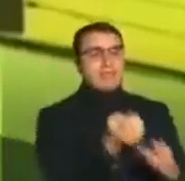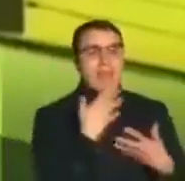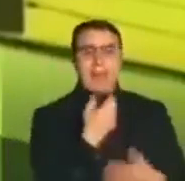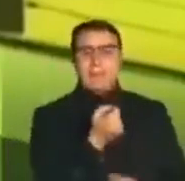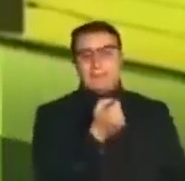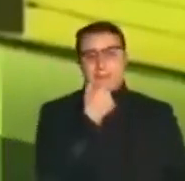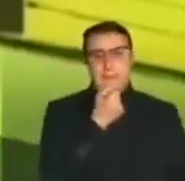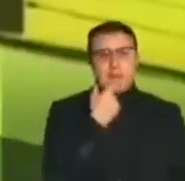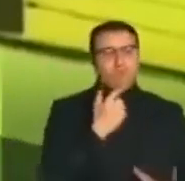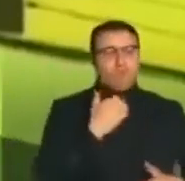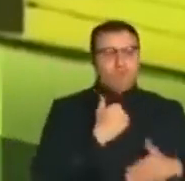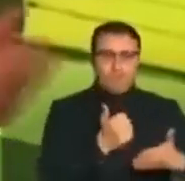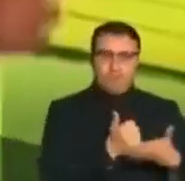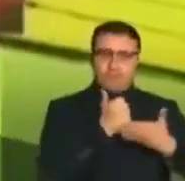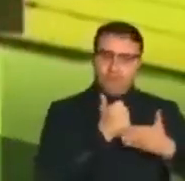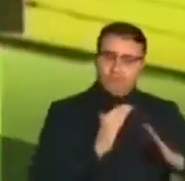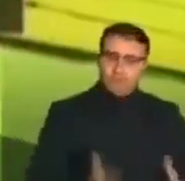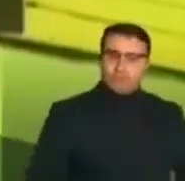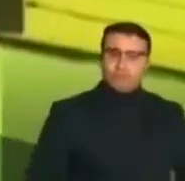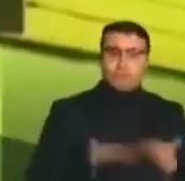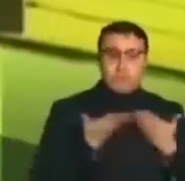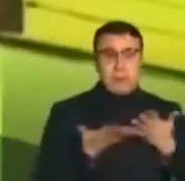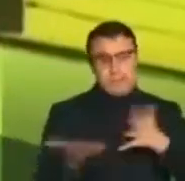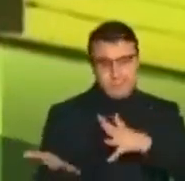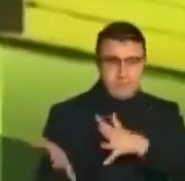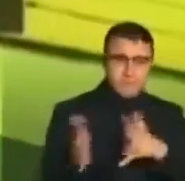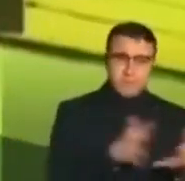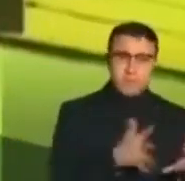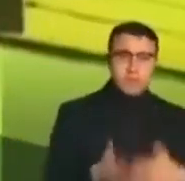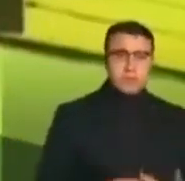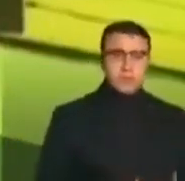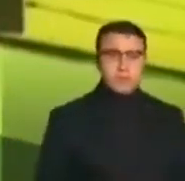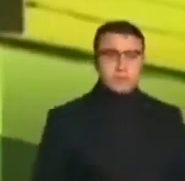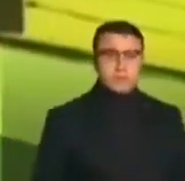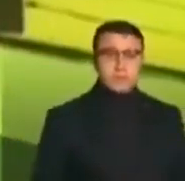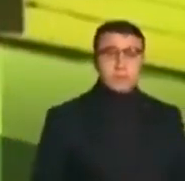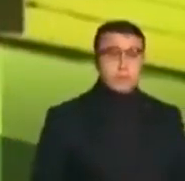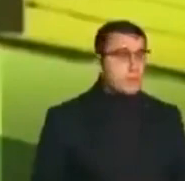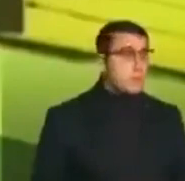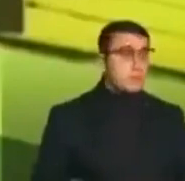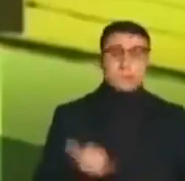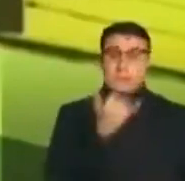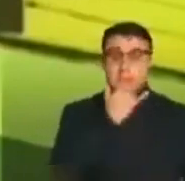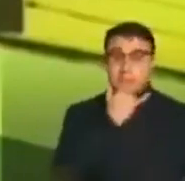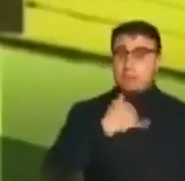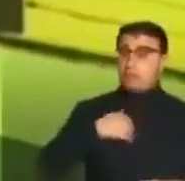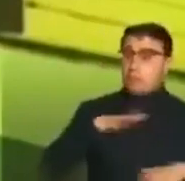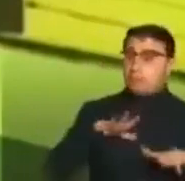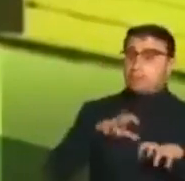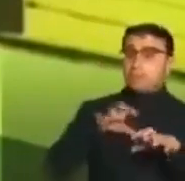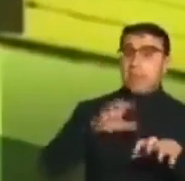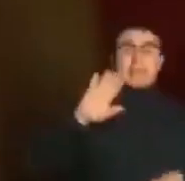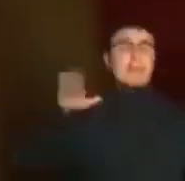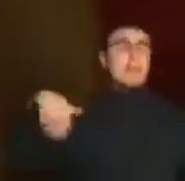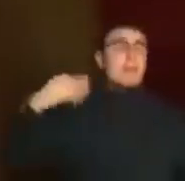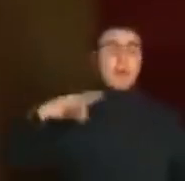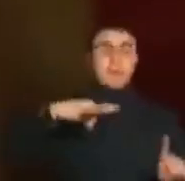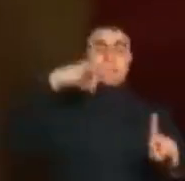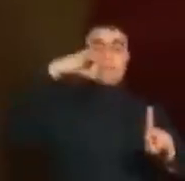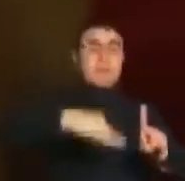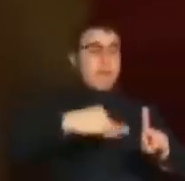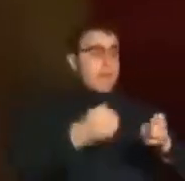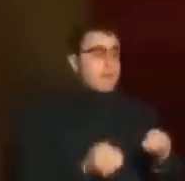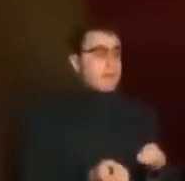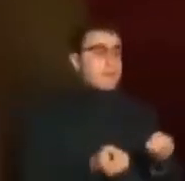En promedio. ¿Qué pasa si uno tiene cáncer y solo 3 meses después le dicen, oye, vaya, tenga la